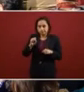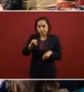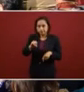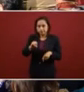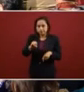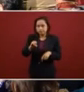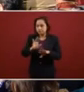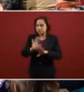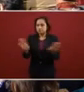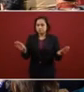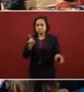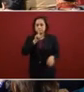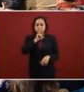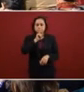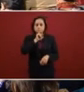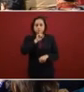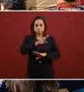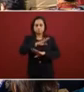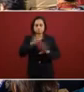Y ya.